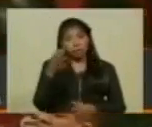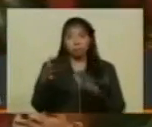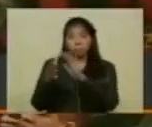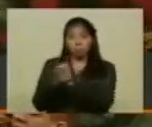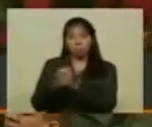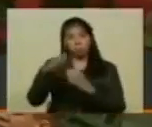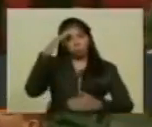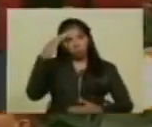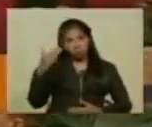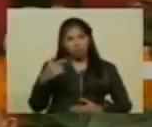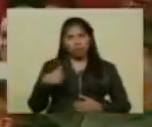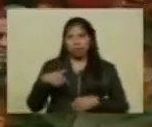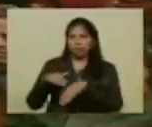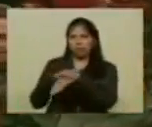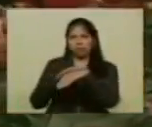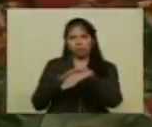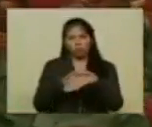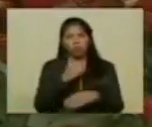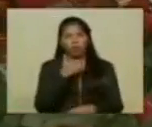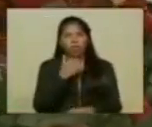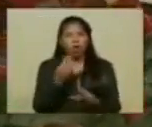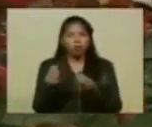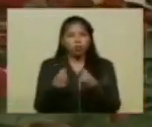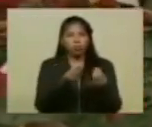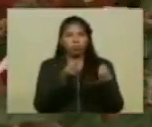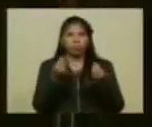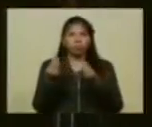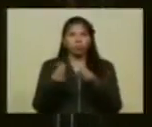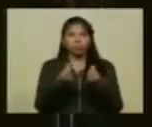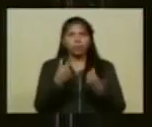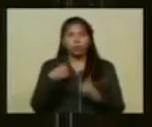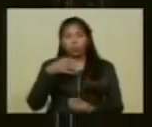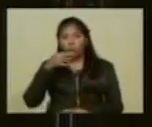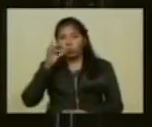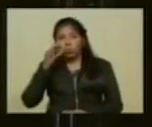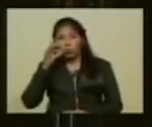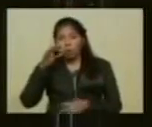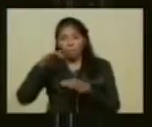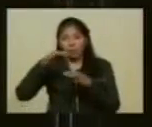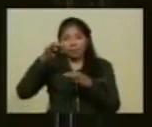pido excusas por la voz, tomando manzanilla caliente